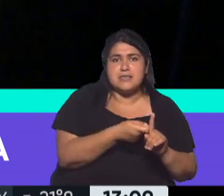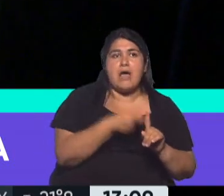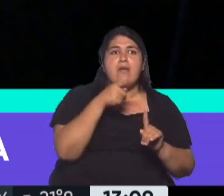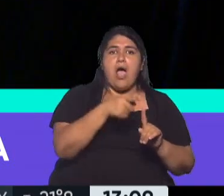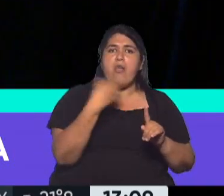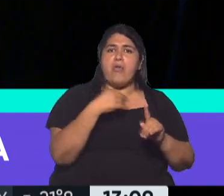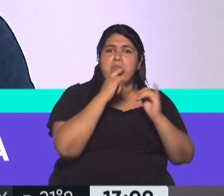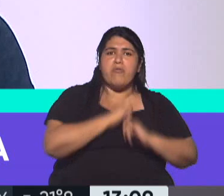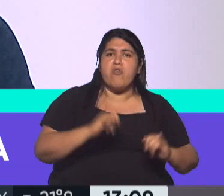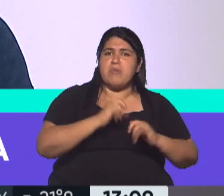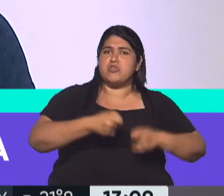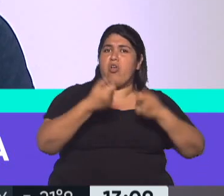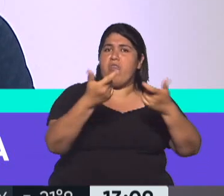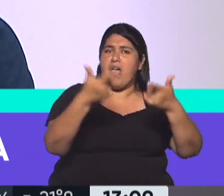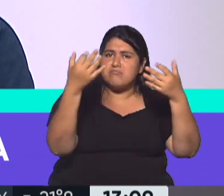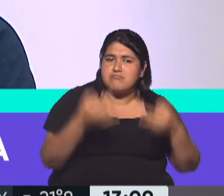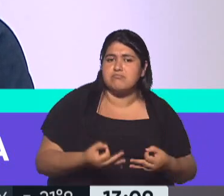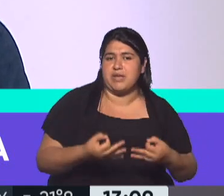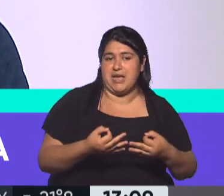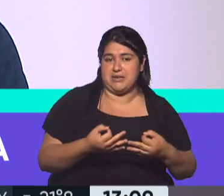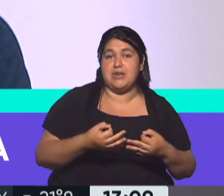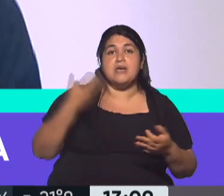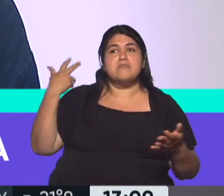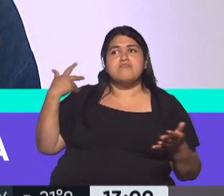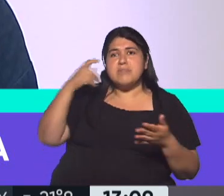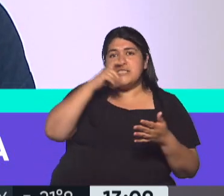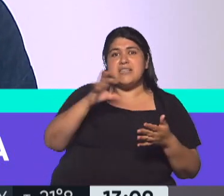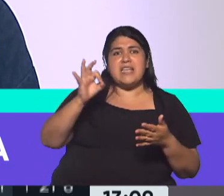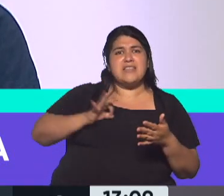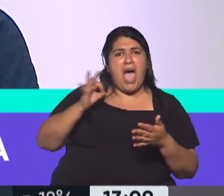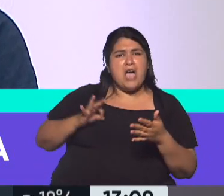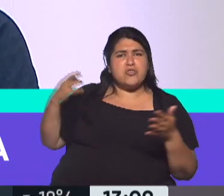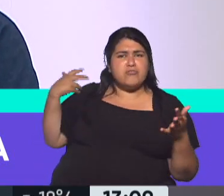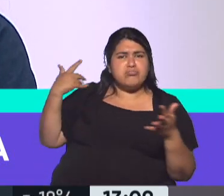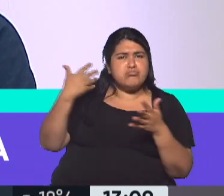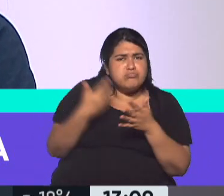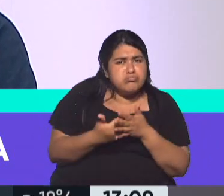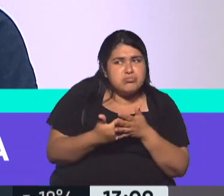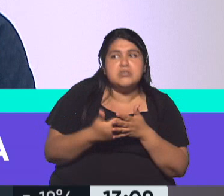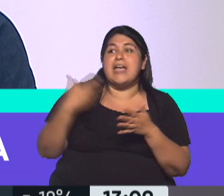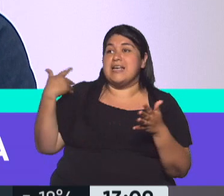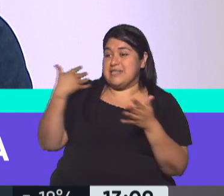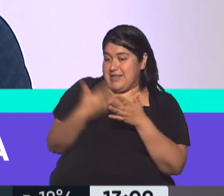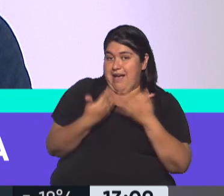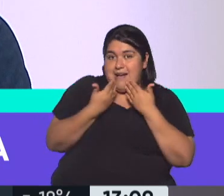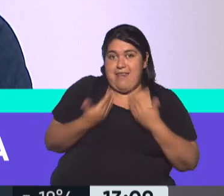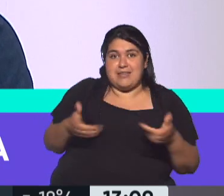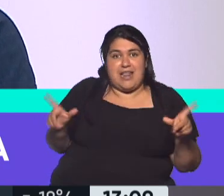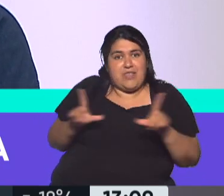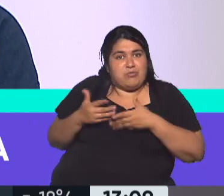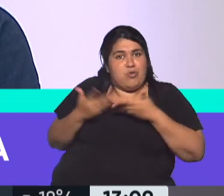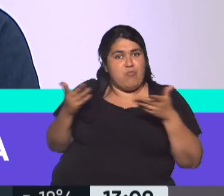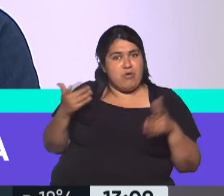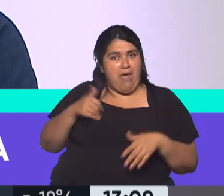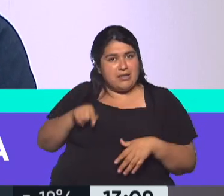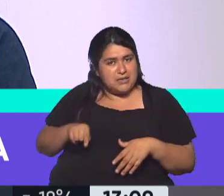código de ética lo que nos viene a traer a 70 años de creación de la televisión pública, que son 70 años de creación de la televisión de la Argentina.